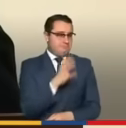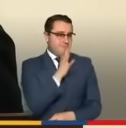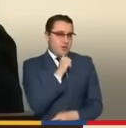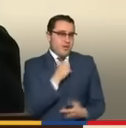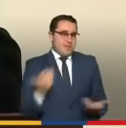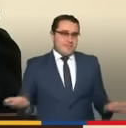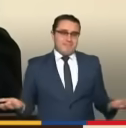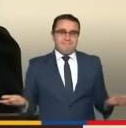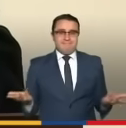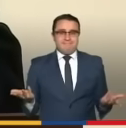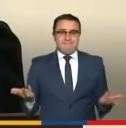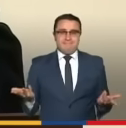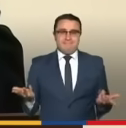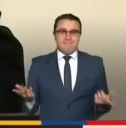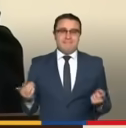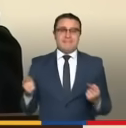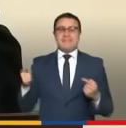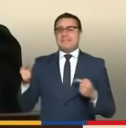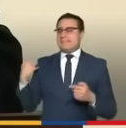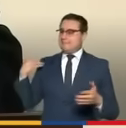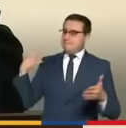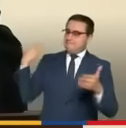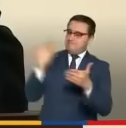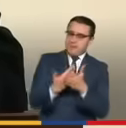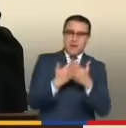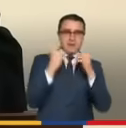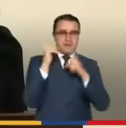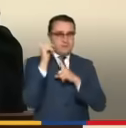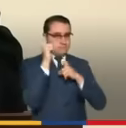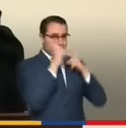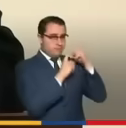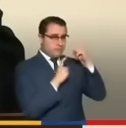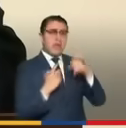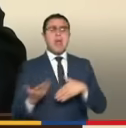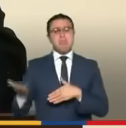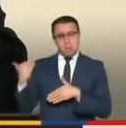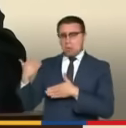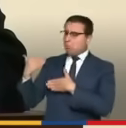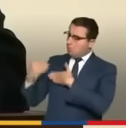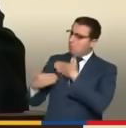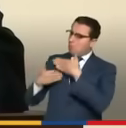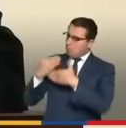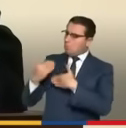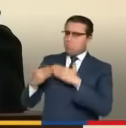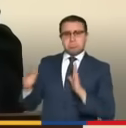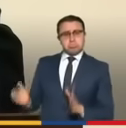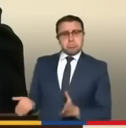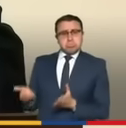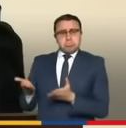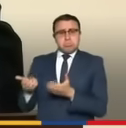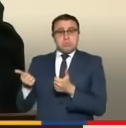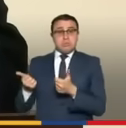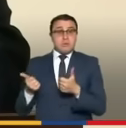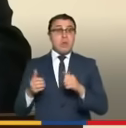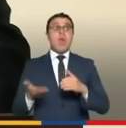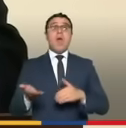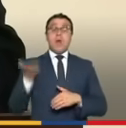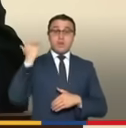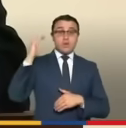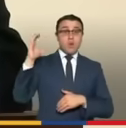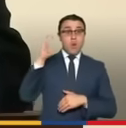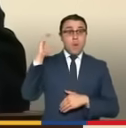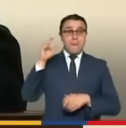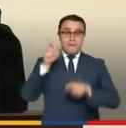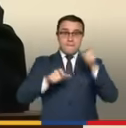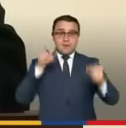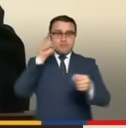Y ese es el primer balance. Se avanzaron en cosas, indudablemente. Colombia no sabía que era un aseguramiento